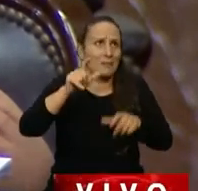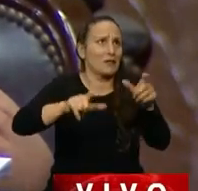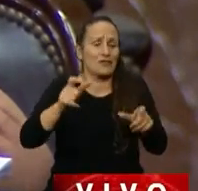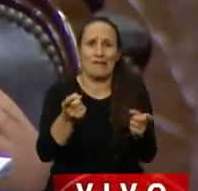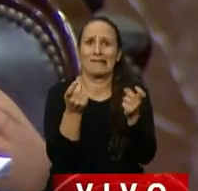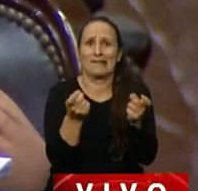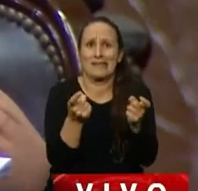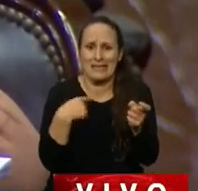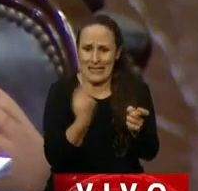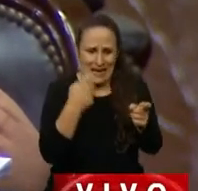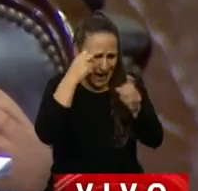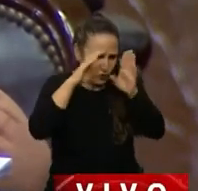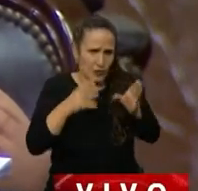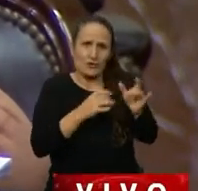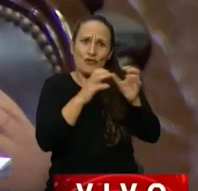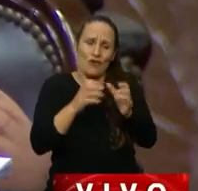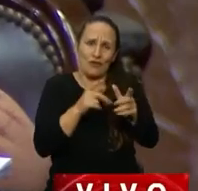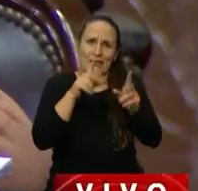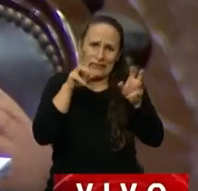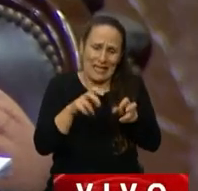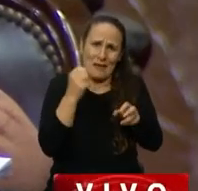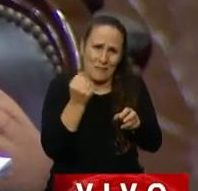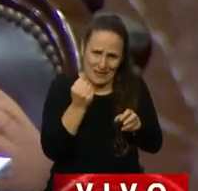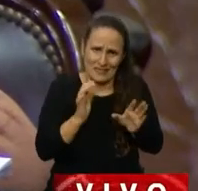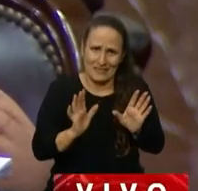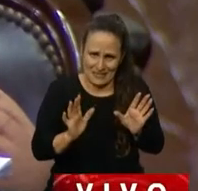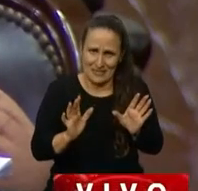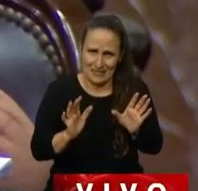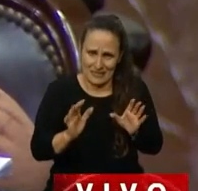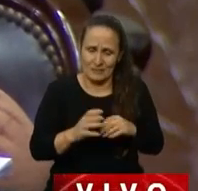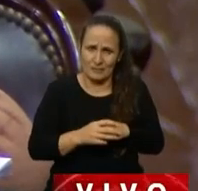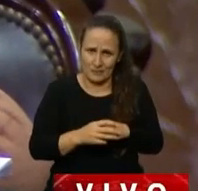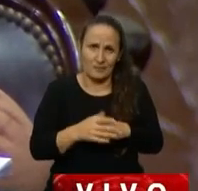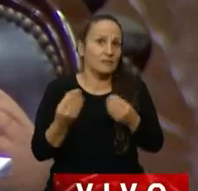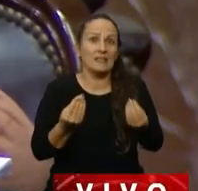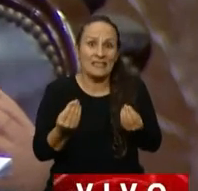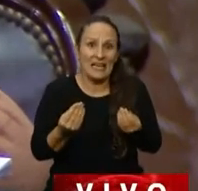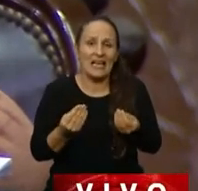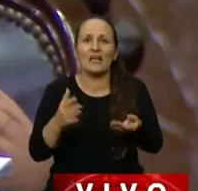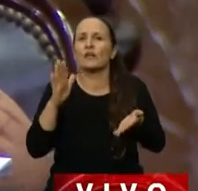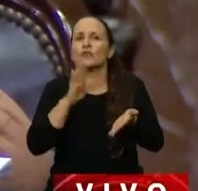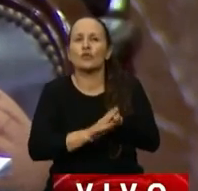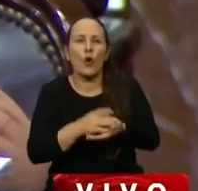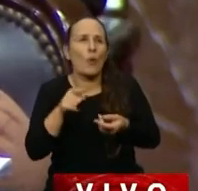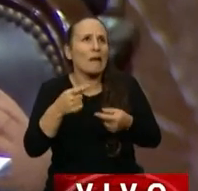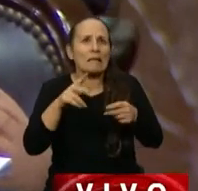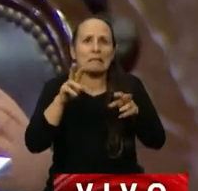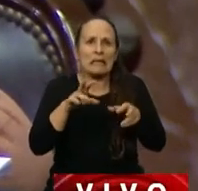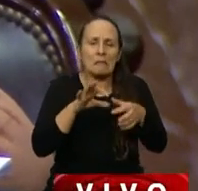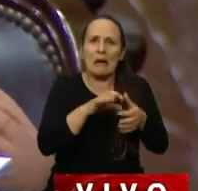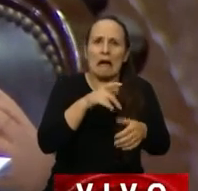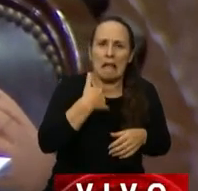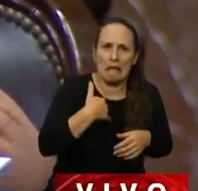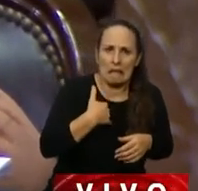los ciudadanos y a las ciudadanas, a los argentinos y a las argentinas. Hablar de compra argentino,